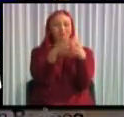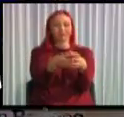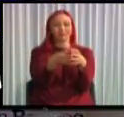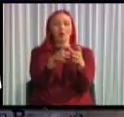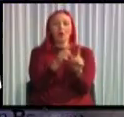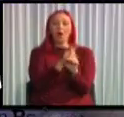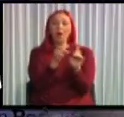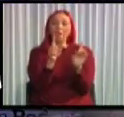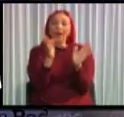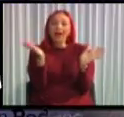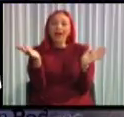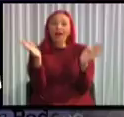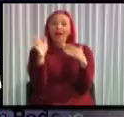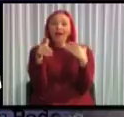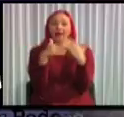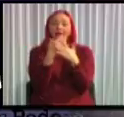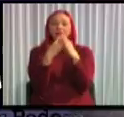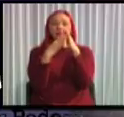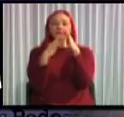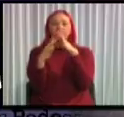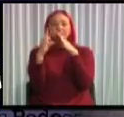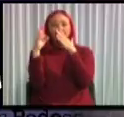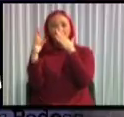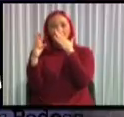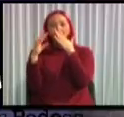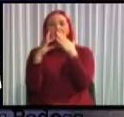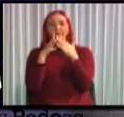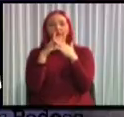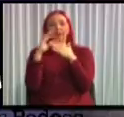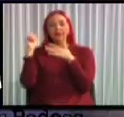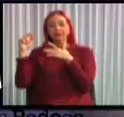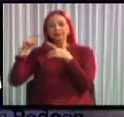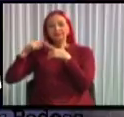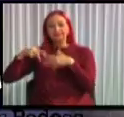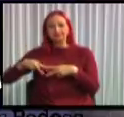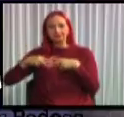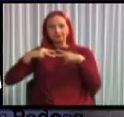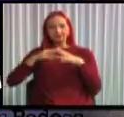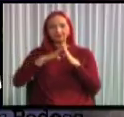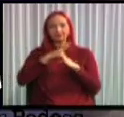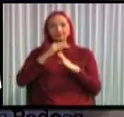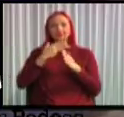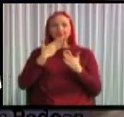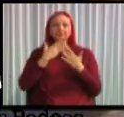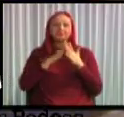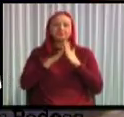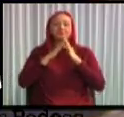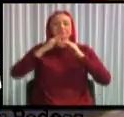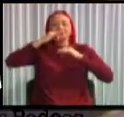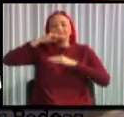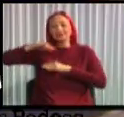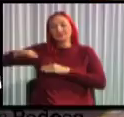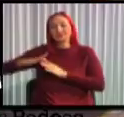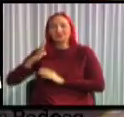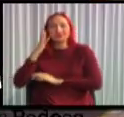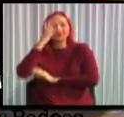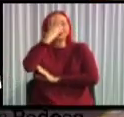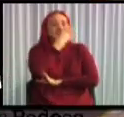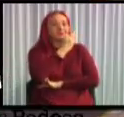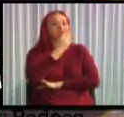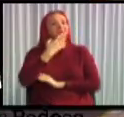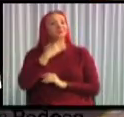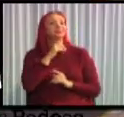pero todo lo que ha hablado Roger, lo que ha hablado Austin, lo vivimos y fue una infancia espectacular. La verdad